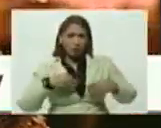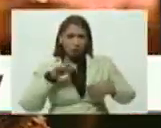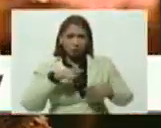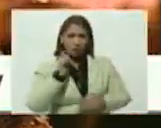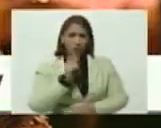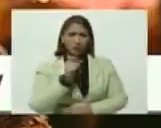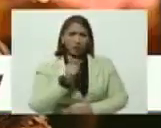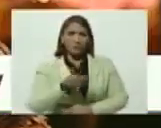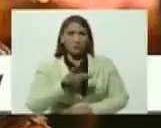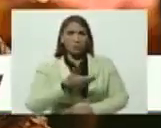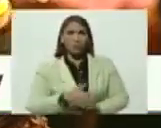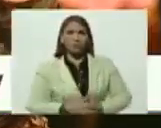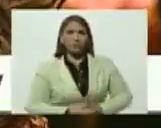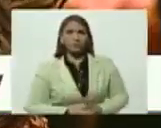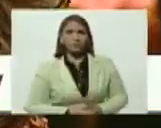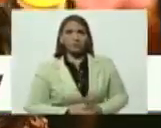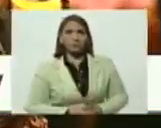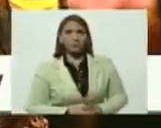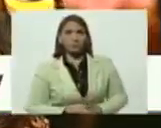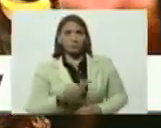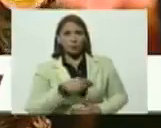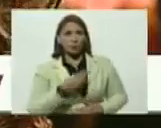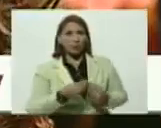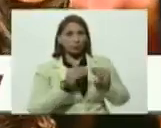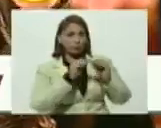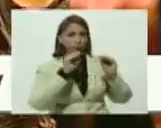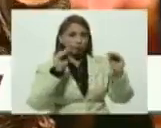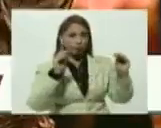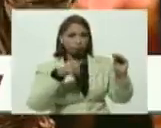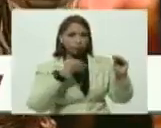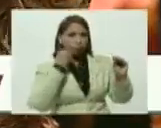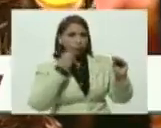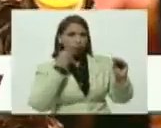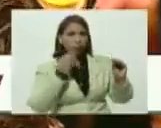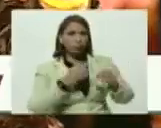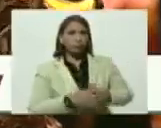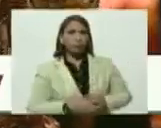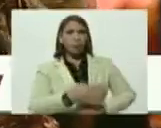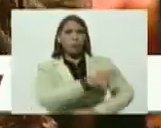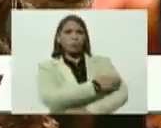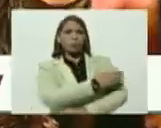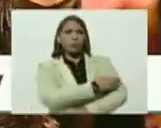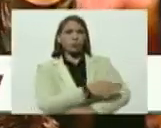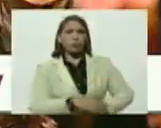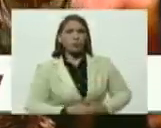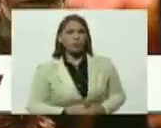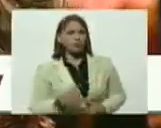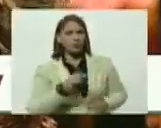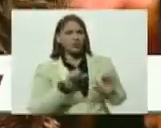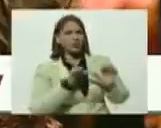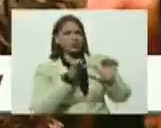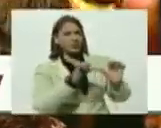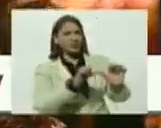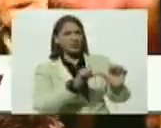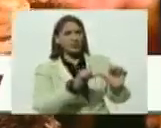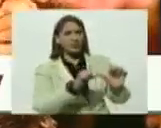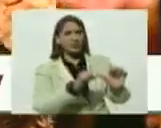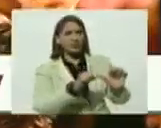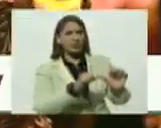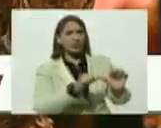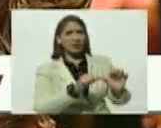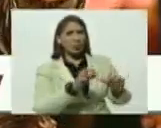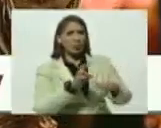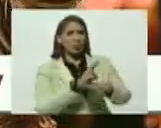tareas importantísimas. Y por eso le hacemos ese llamado a la juventud de la oposición. No sigan siendo